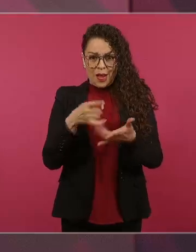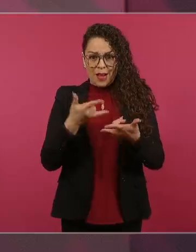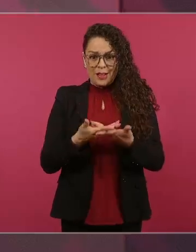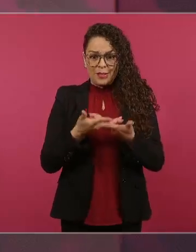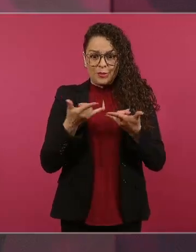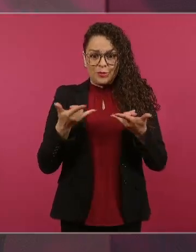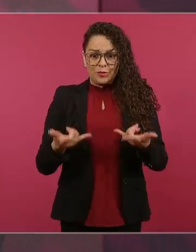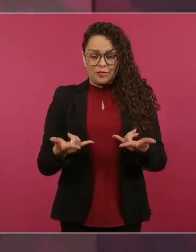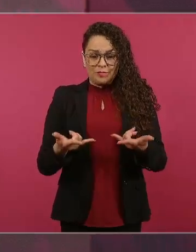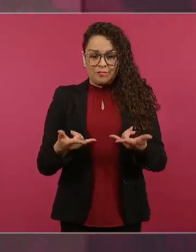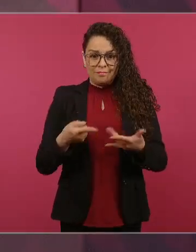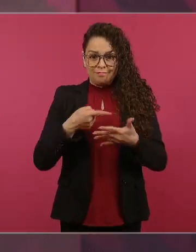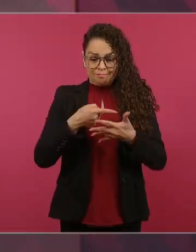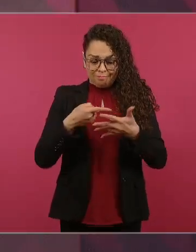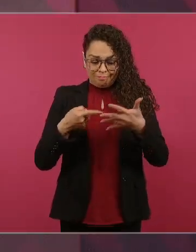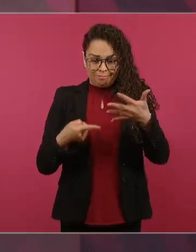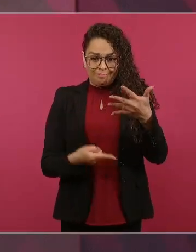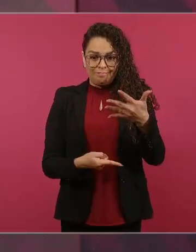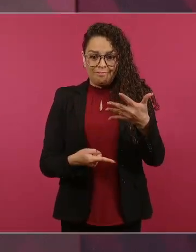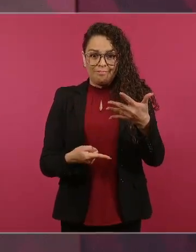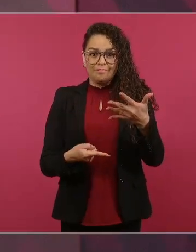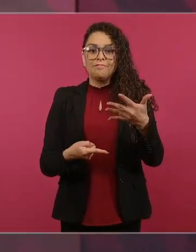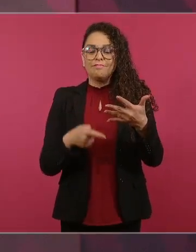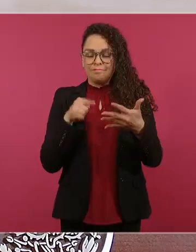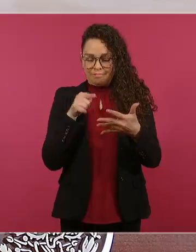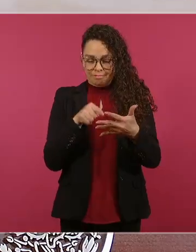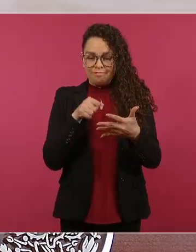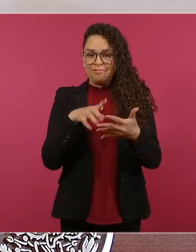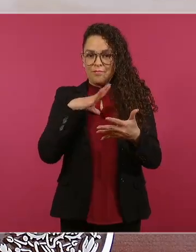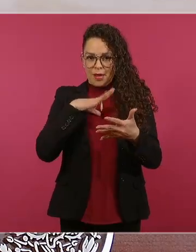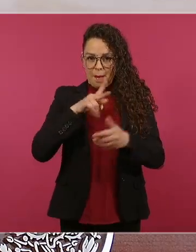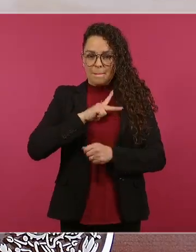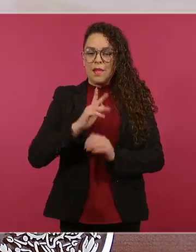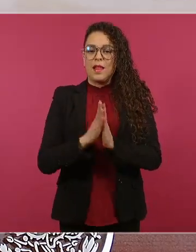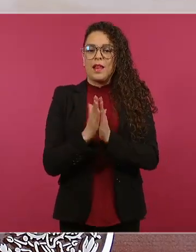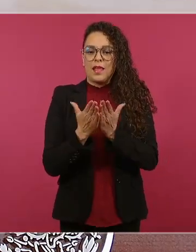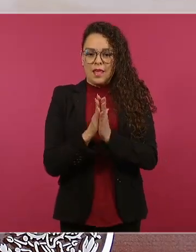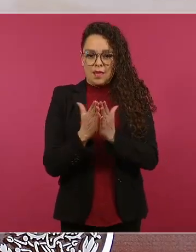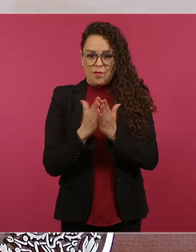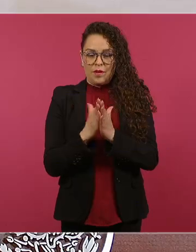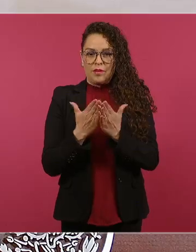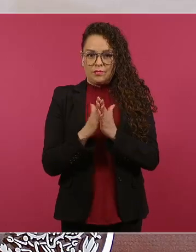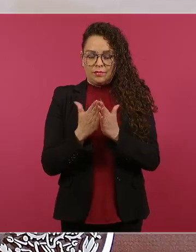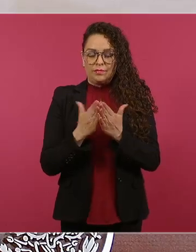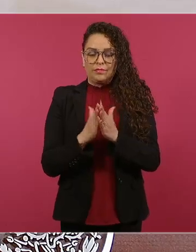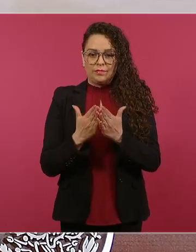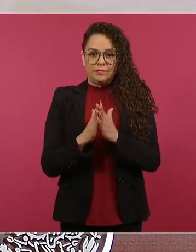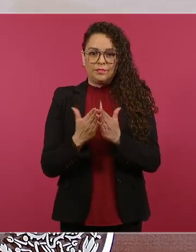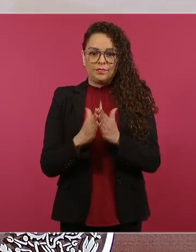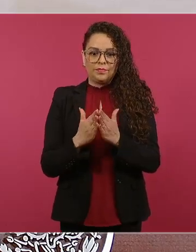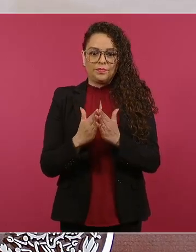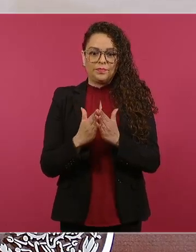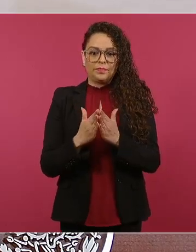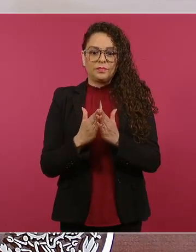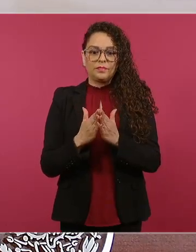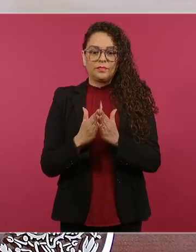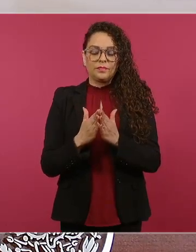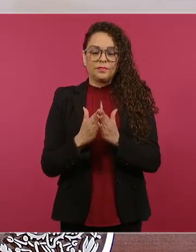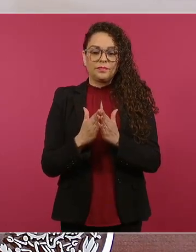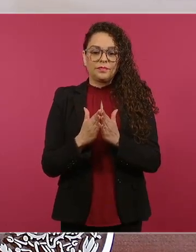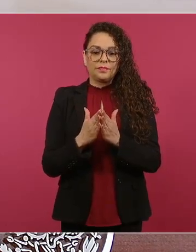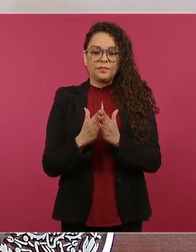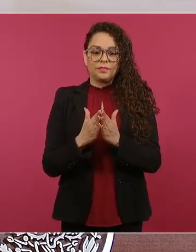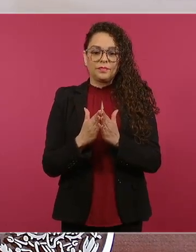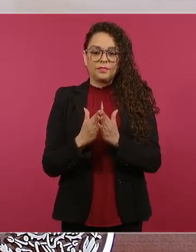Tengo la declaración diciendo que a